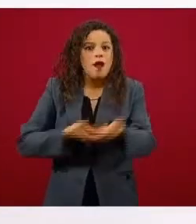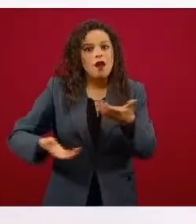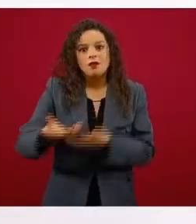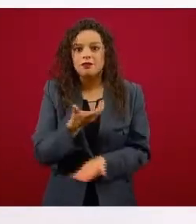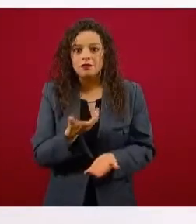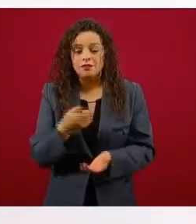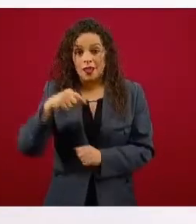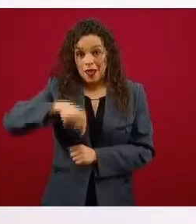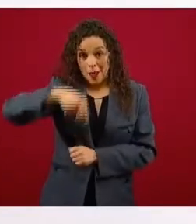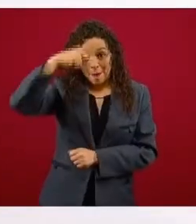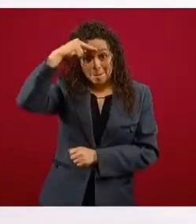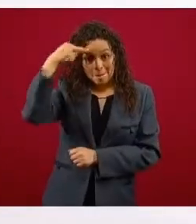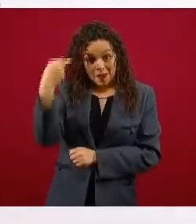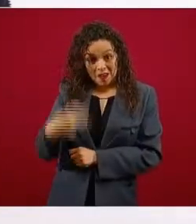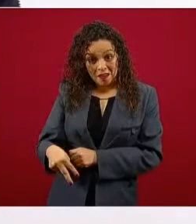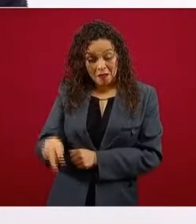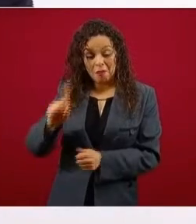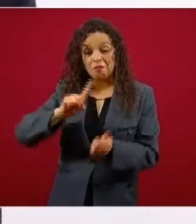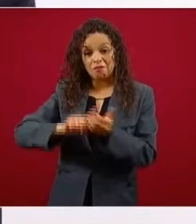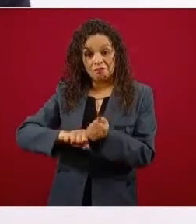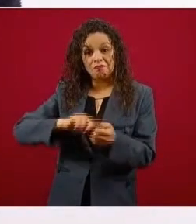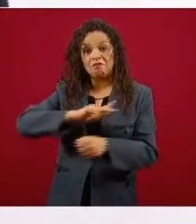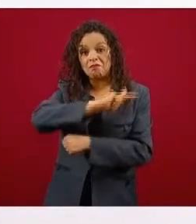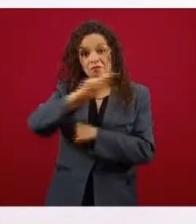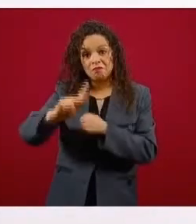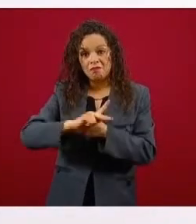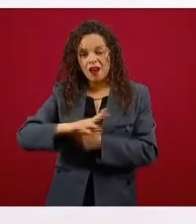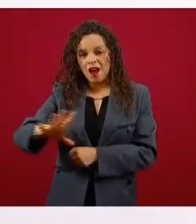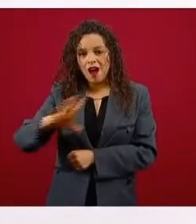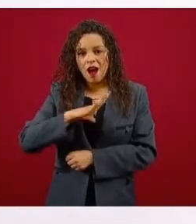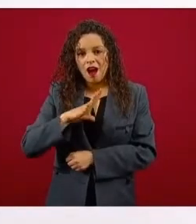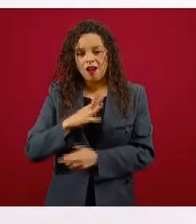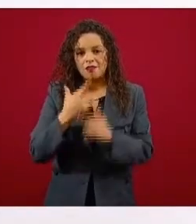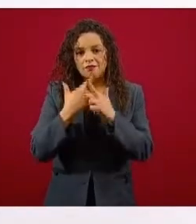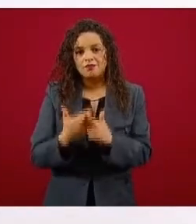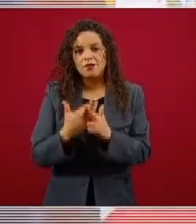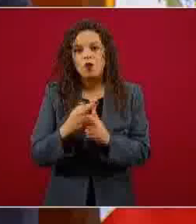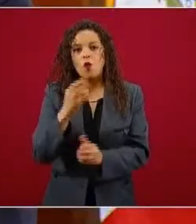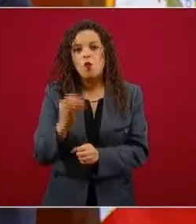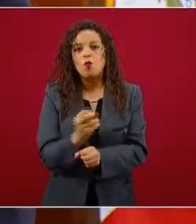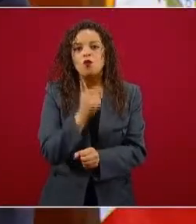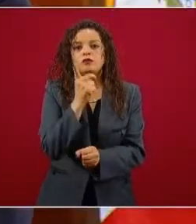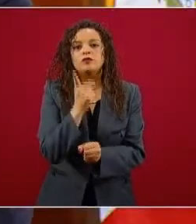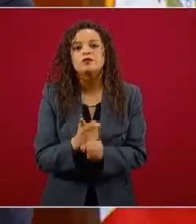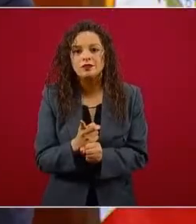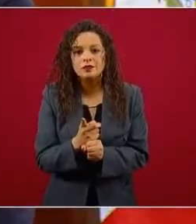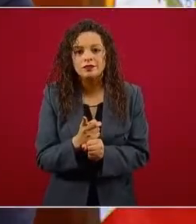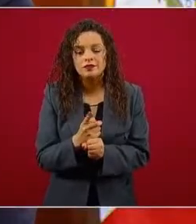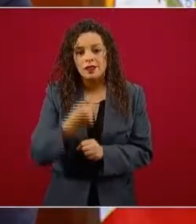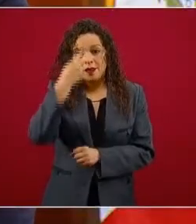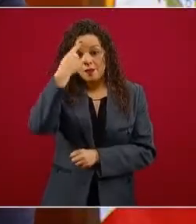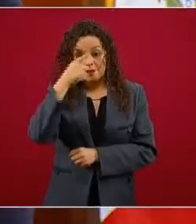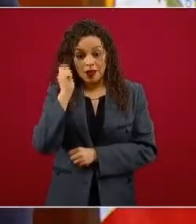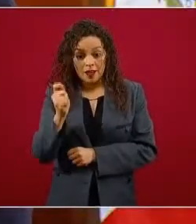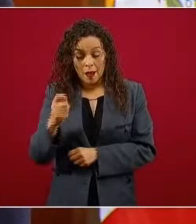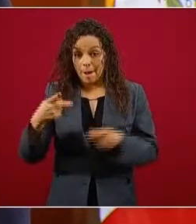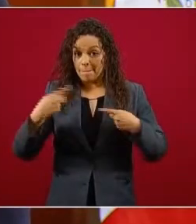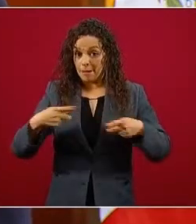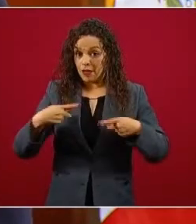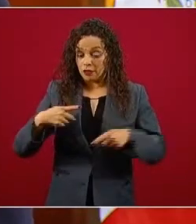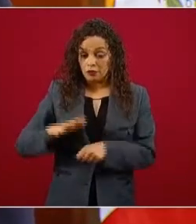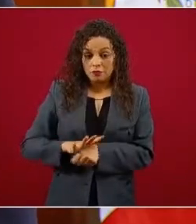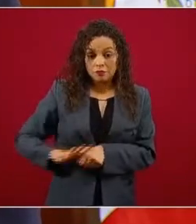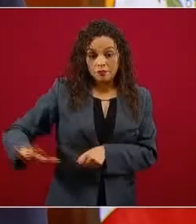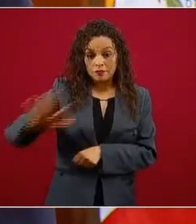México es, pues, un país de oportunidades en el que sus habitantes de todas las